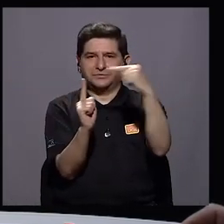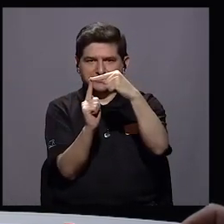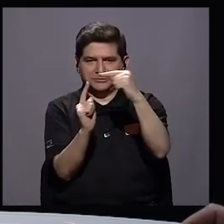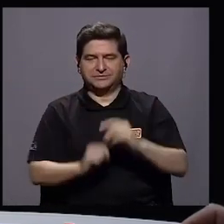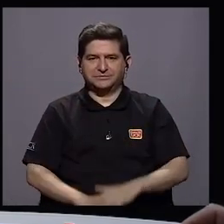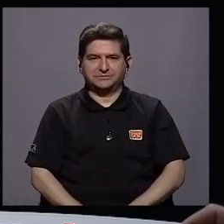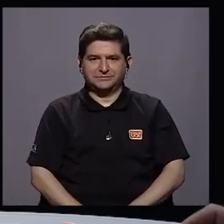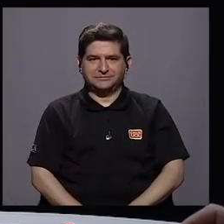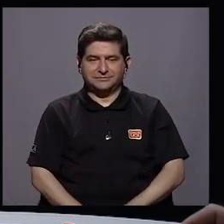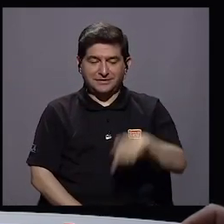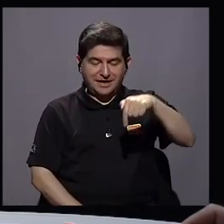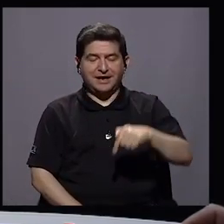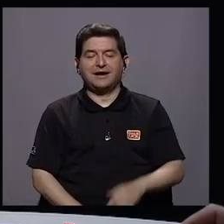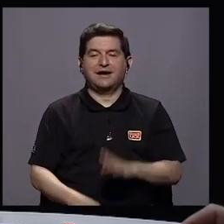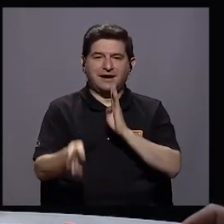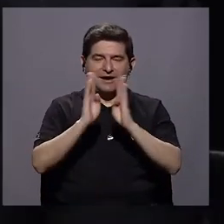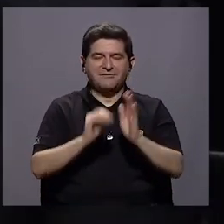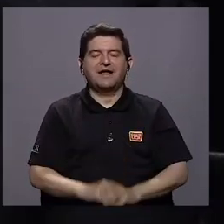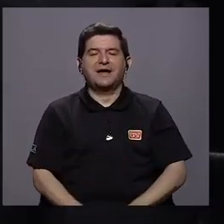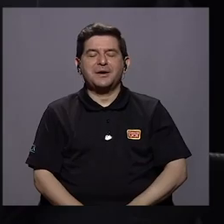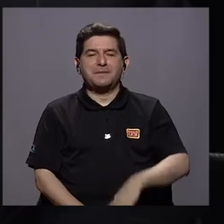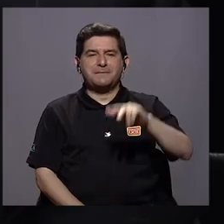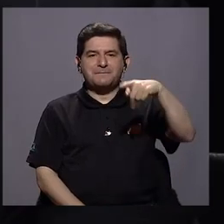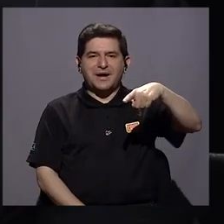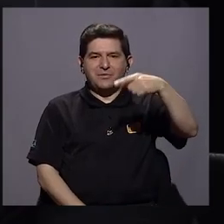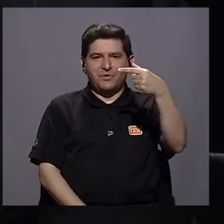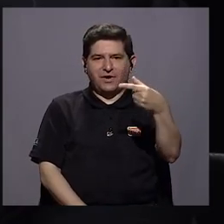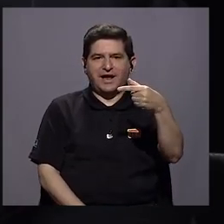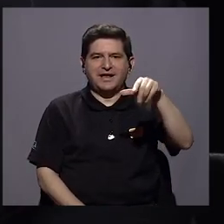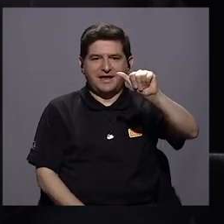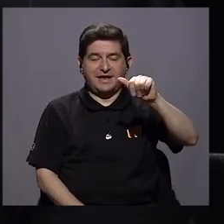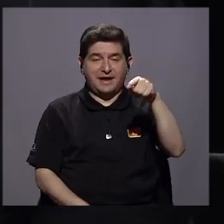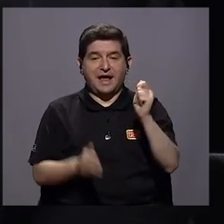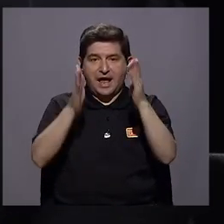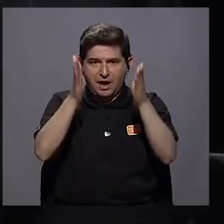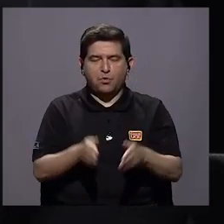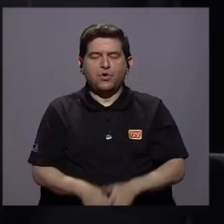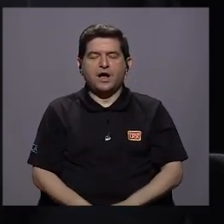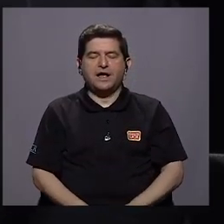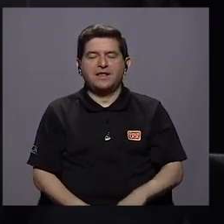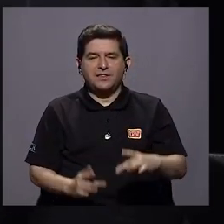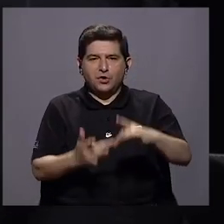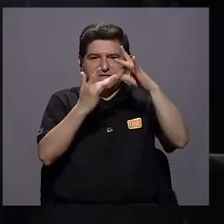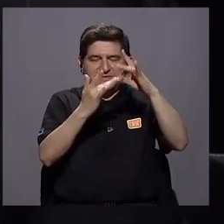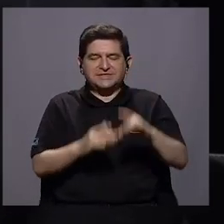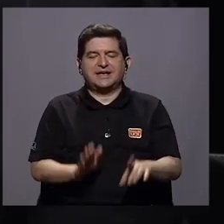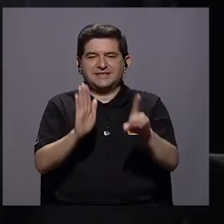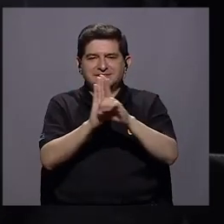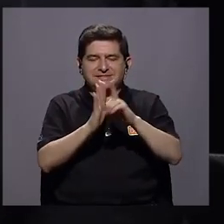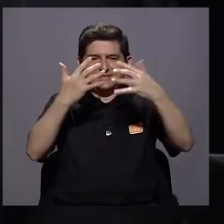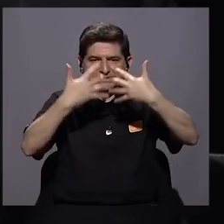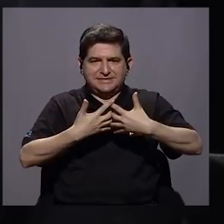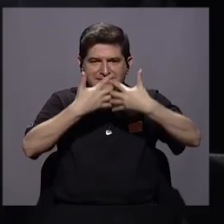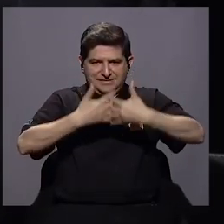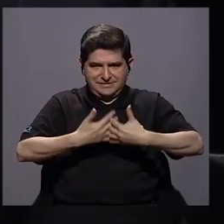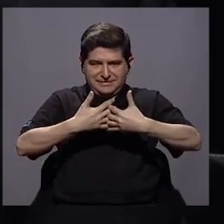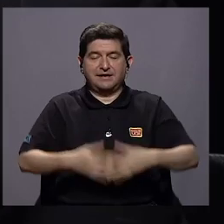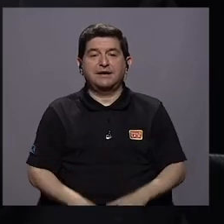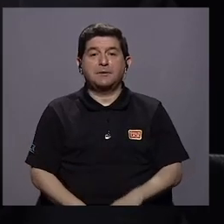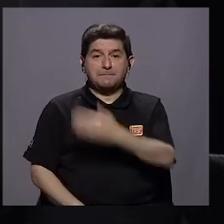sentido. Tengo el gusto de conversar hoy con don Paulo Gayer Acosta. Él es abogado y notario especialista en derecho empresarial y